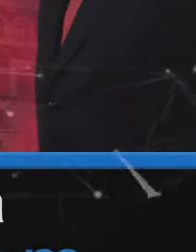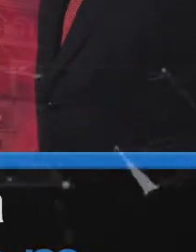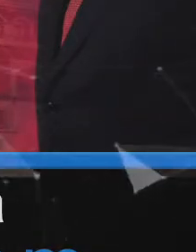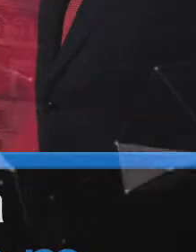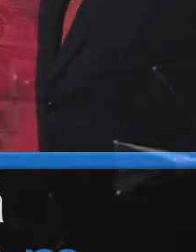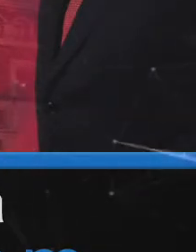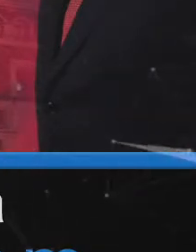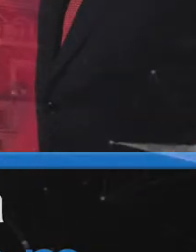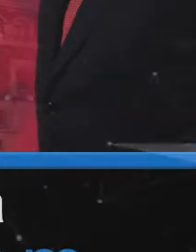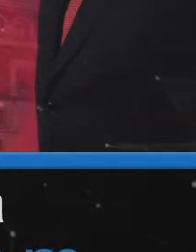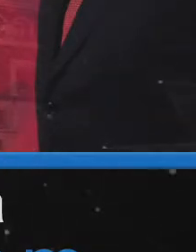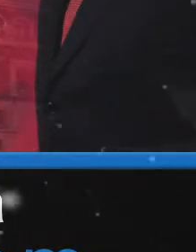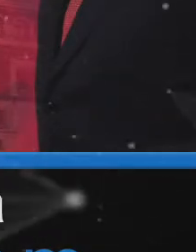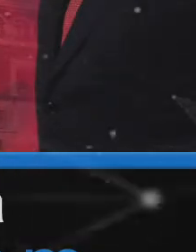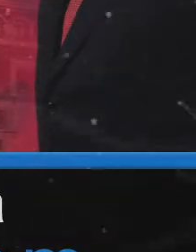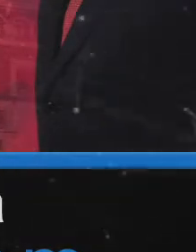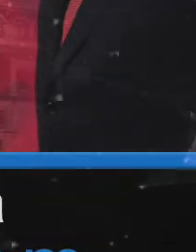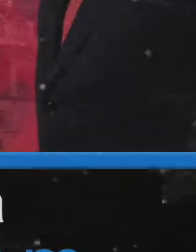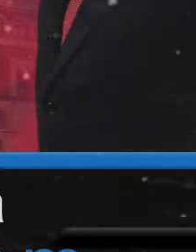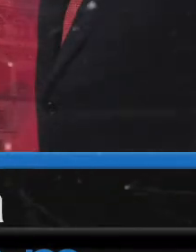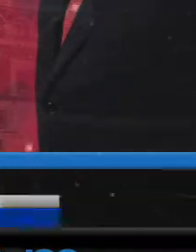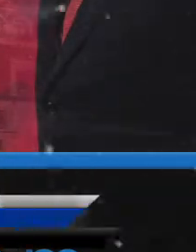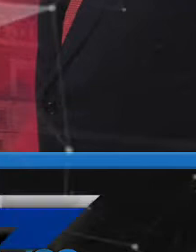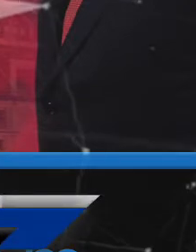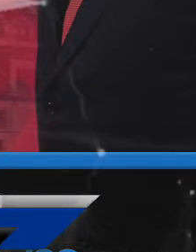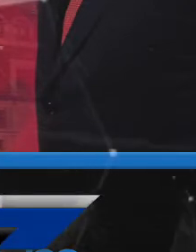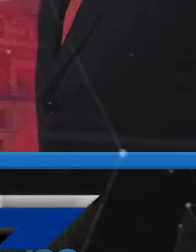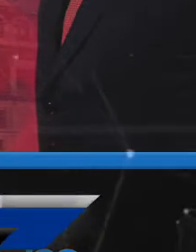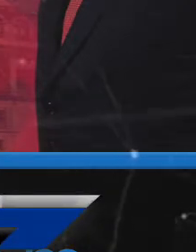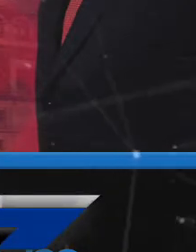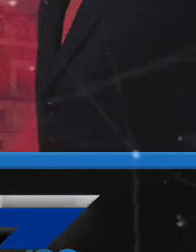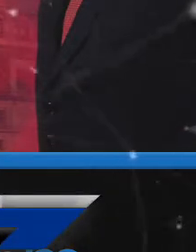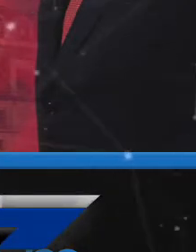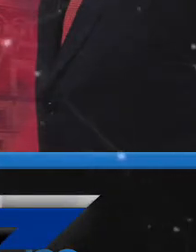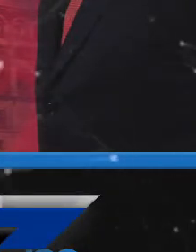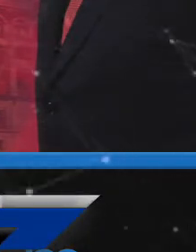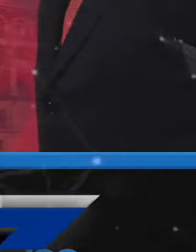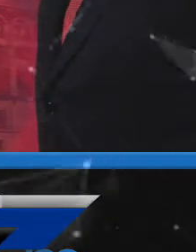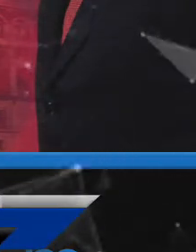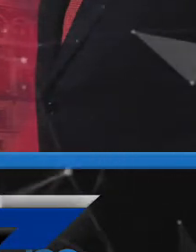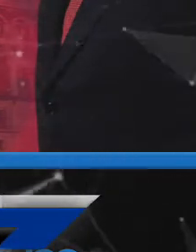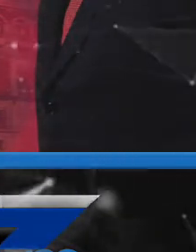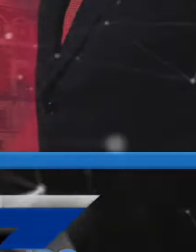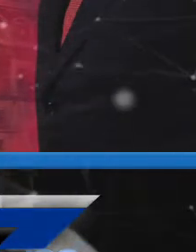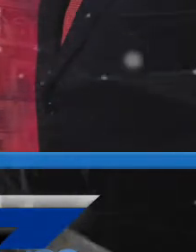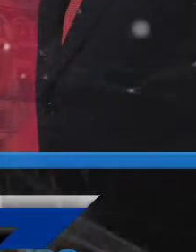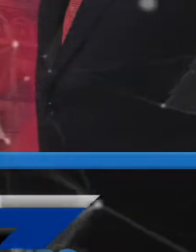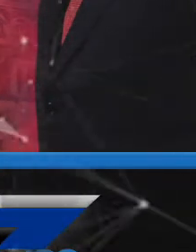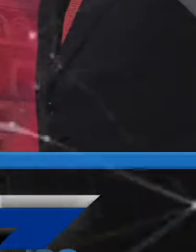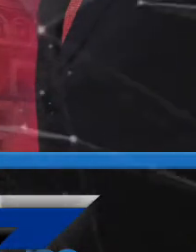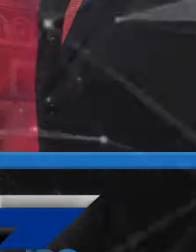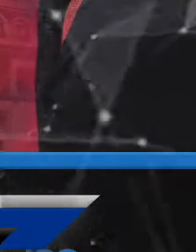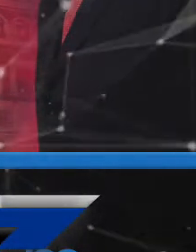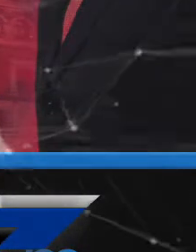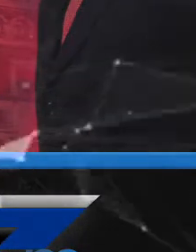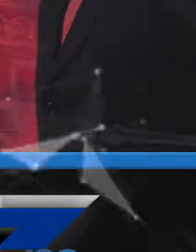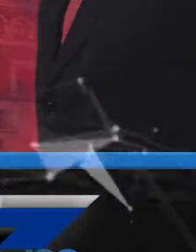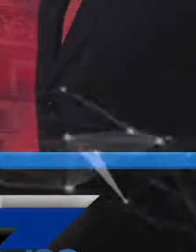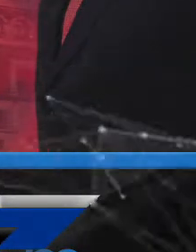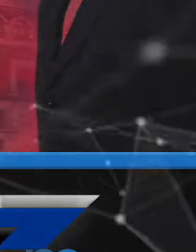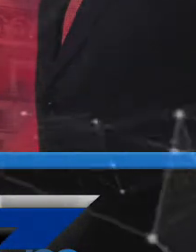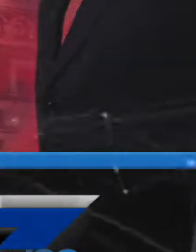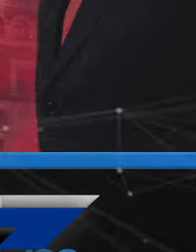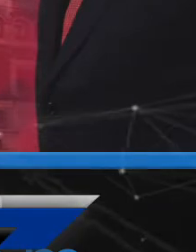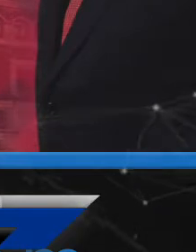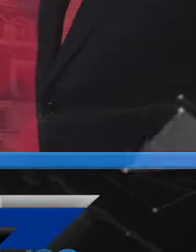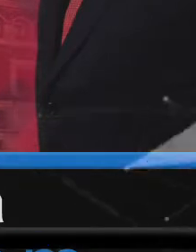ya estás informado no olvides darle like a este vídeo comparte y suscríbete a escucha diario la conferencia del presidente andrés cuando